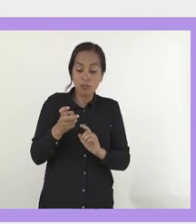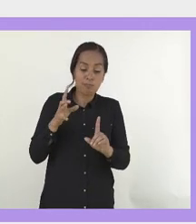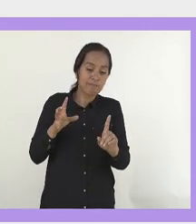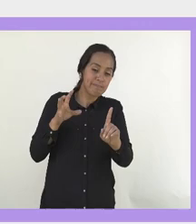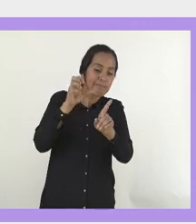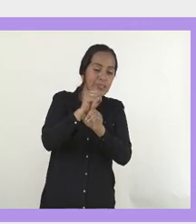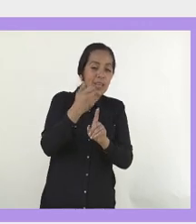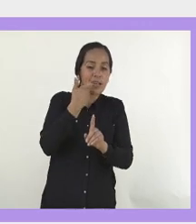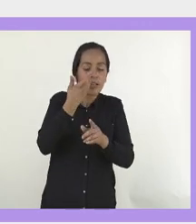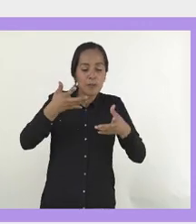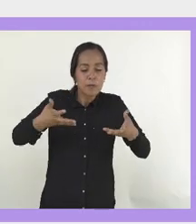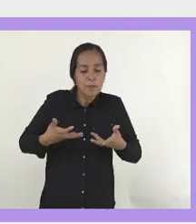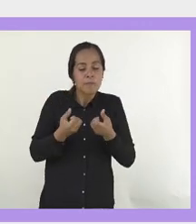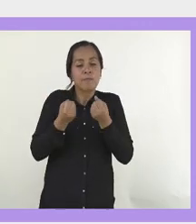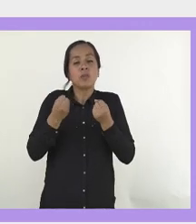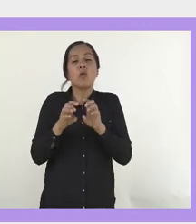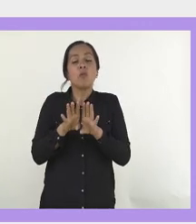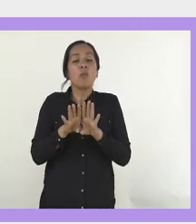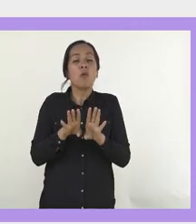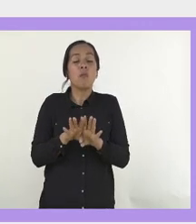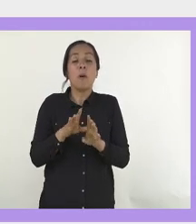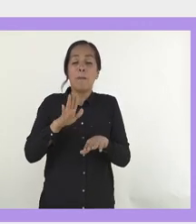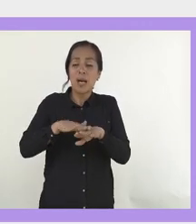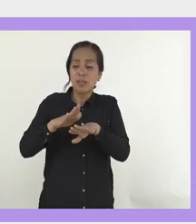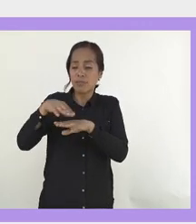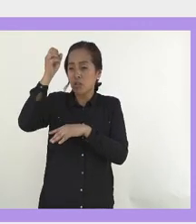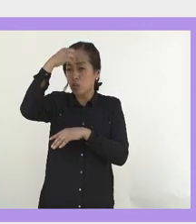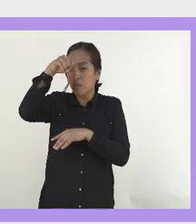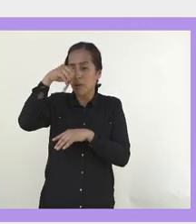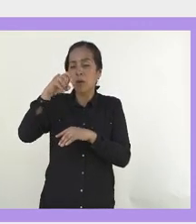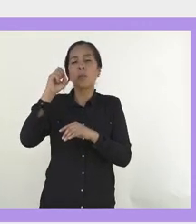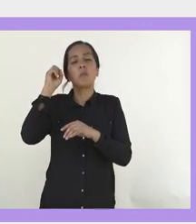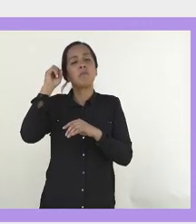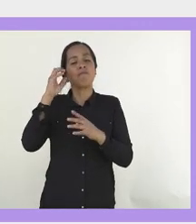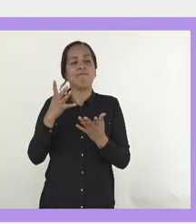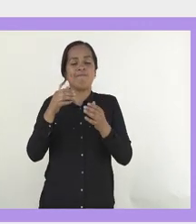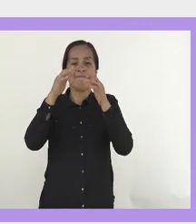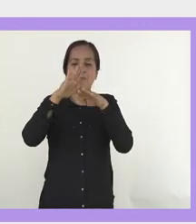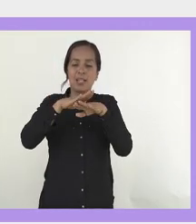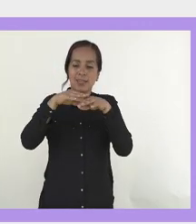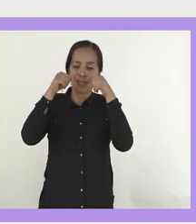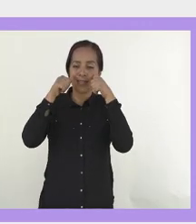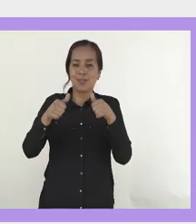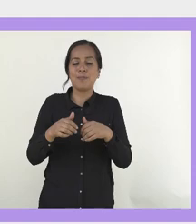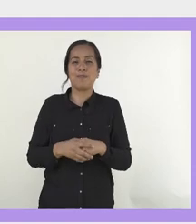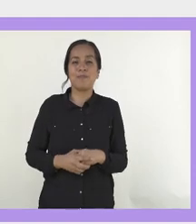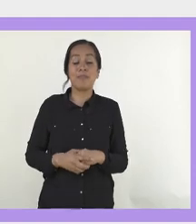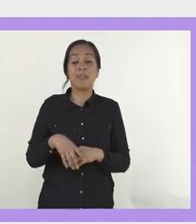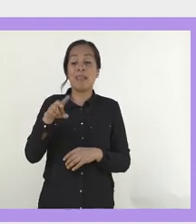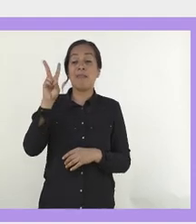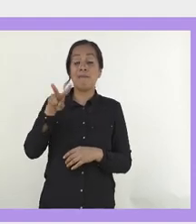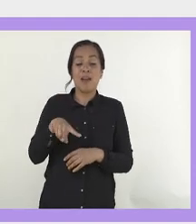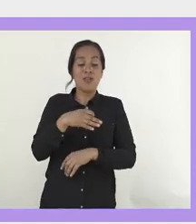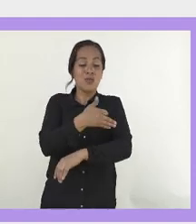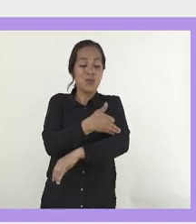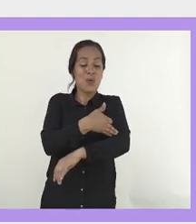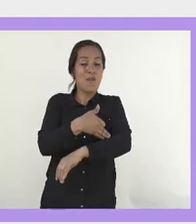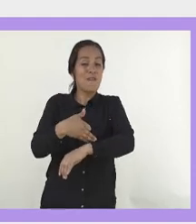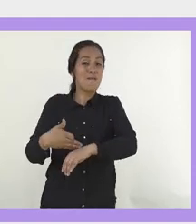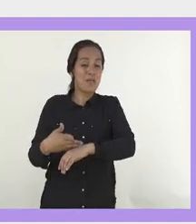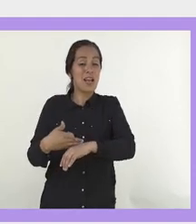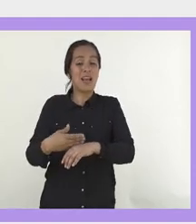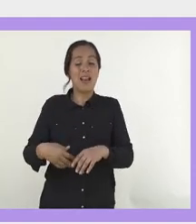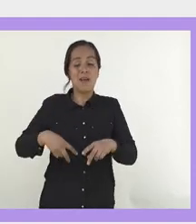y entre más opiniones pues más fuerte va a ser y hablaba hace Lucía de que es una familia del fútbol femenil No desde